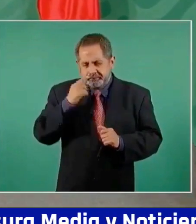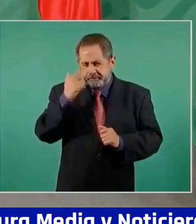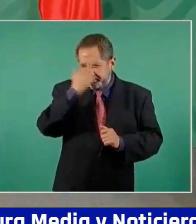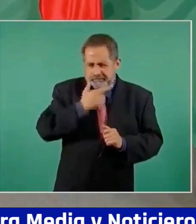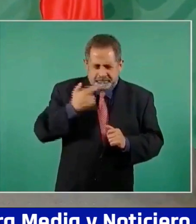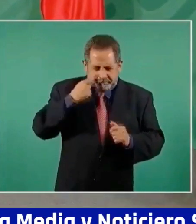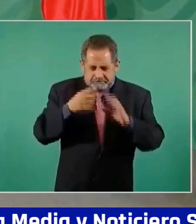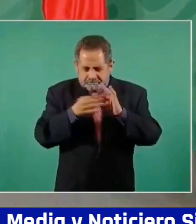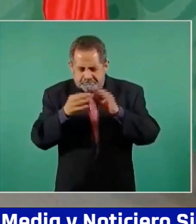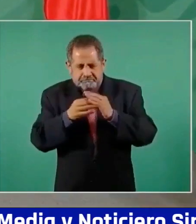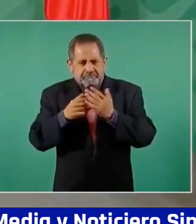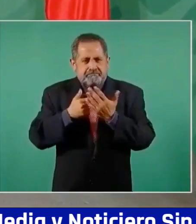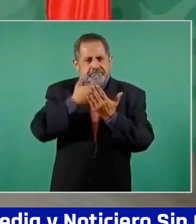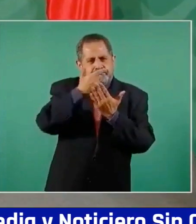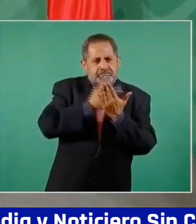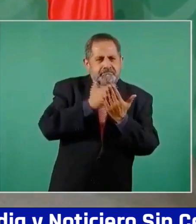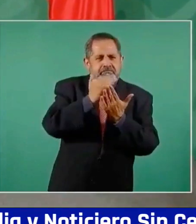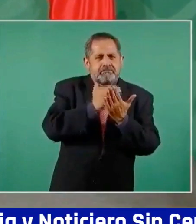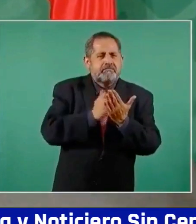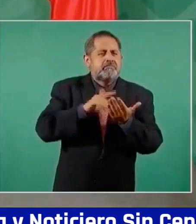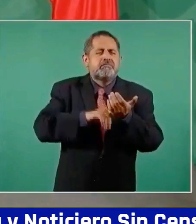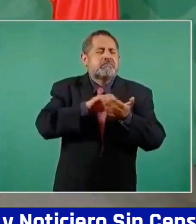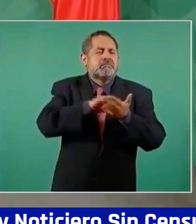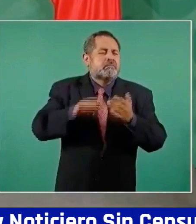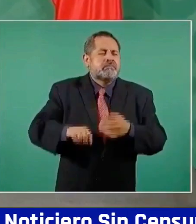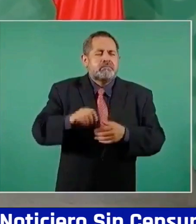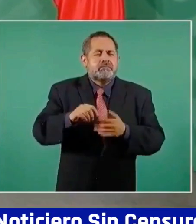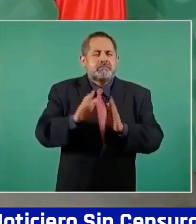las listas de la revista Forbes